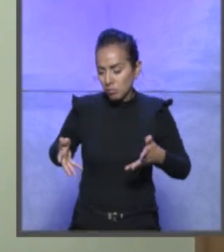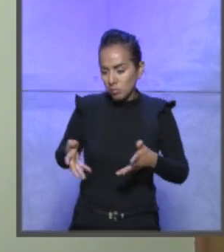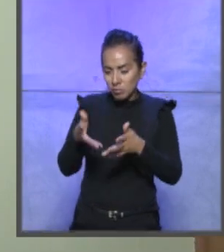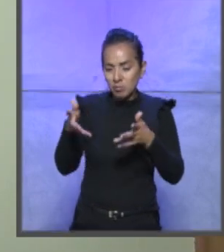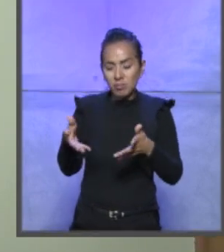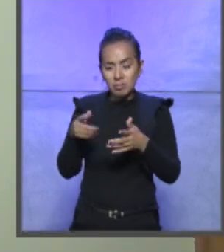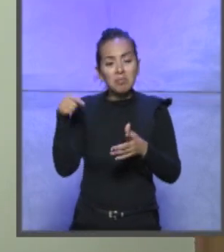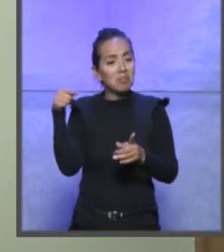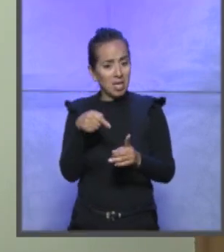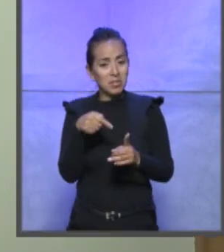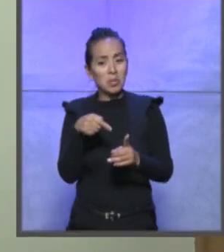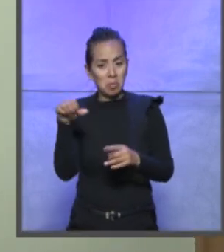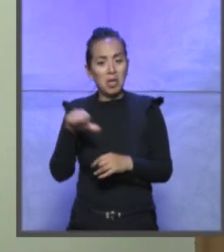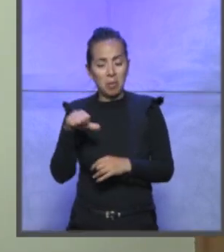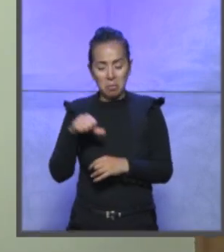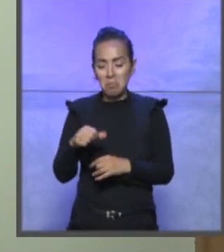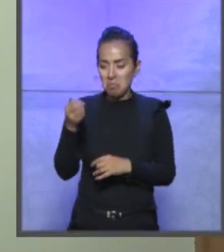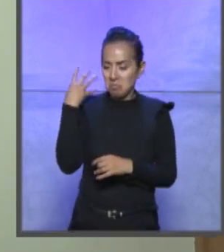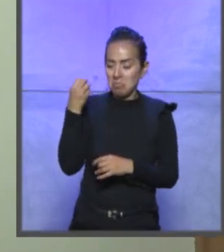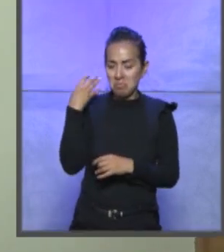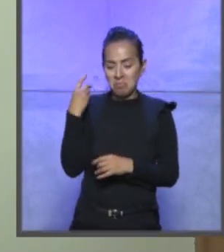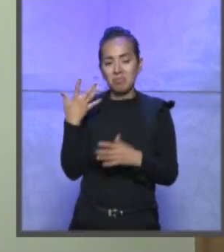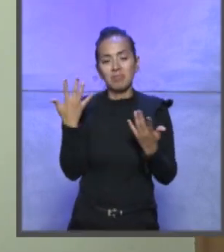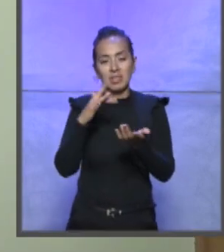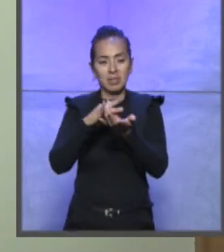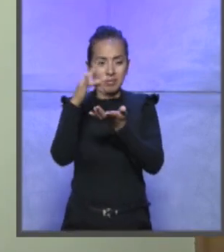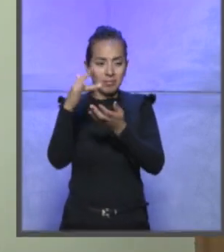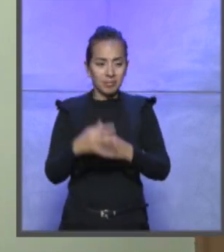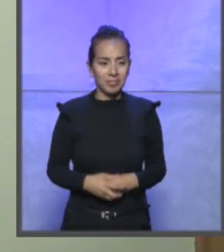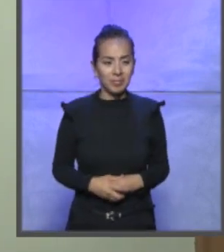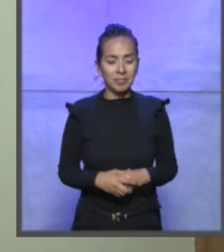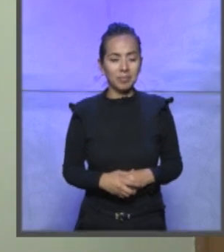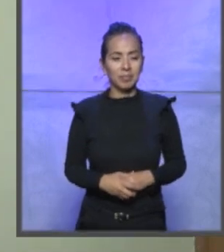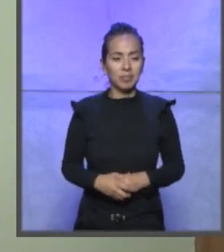que fomente esto que hoy tuvimos aquí. Muchísimas gracias.